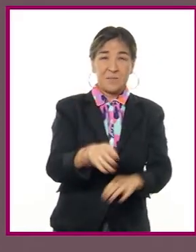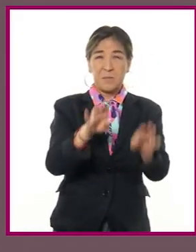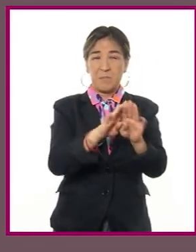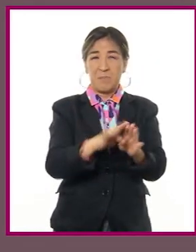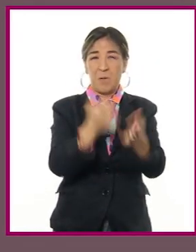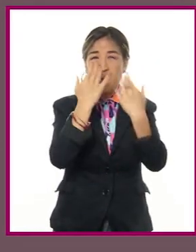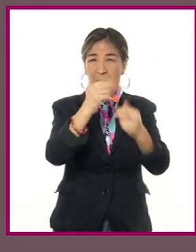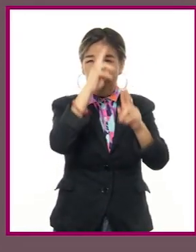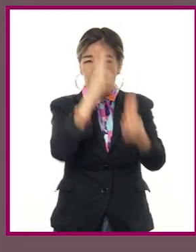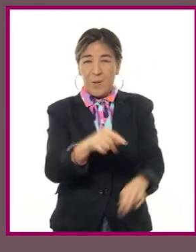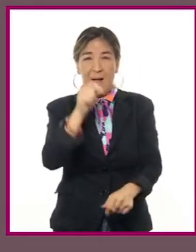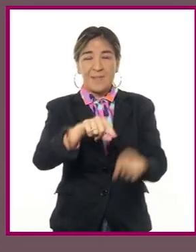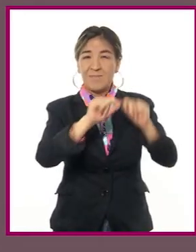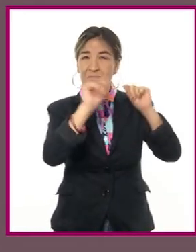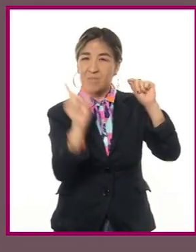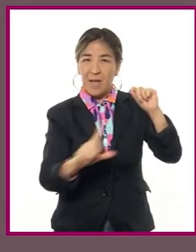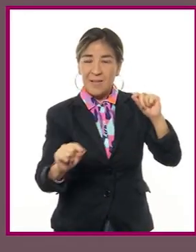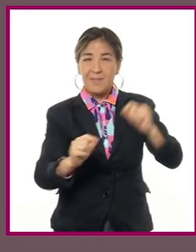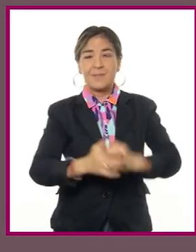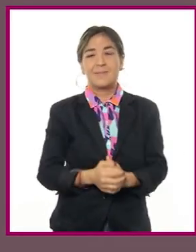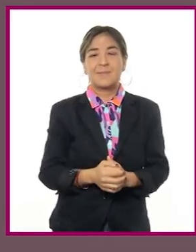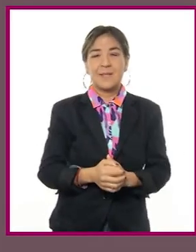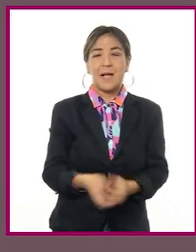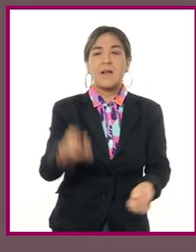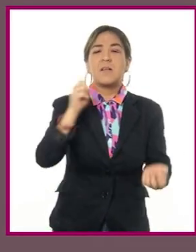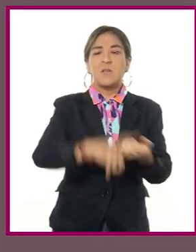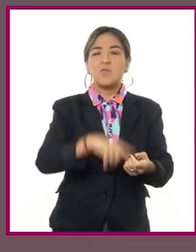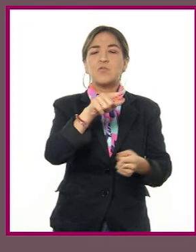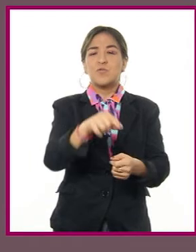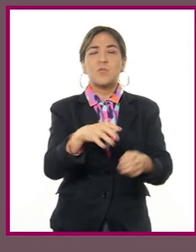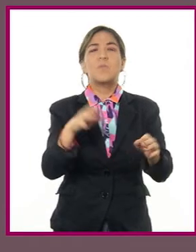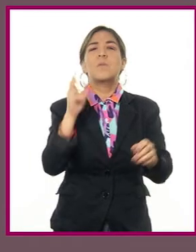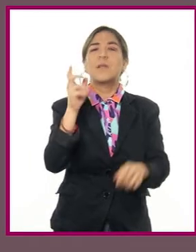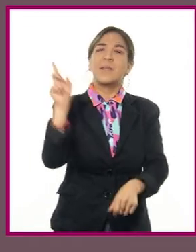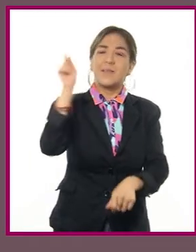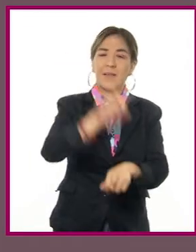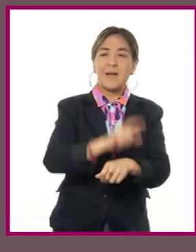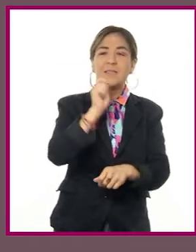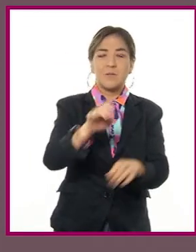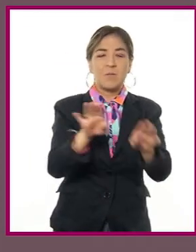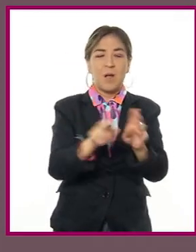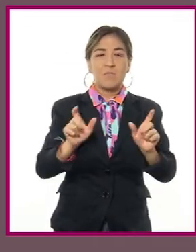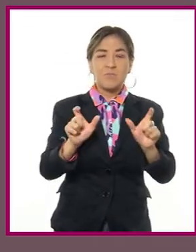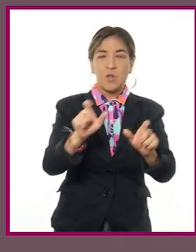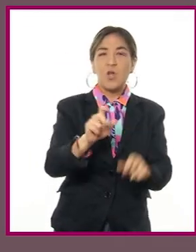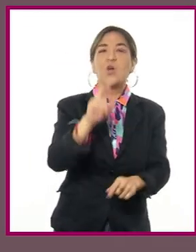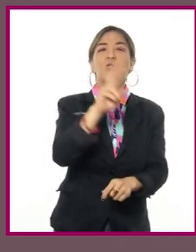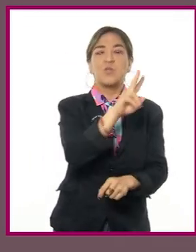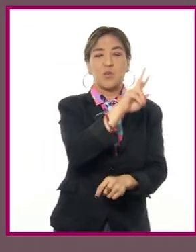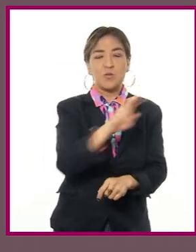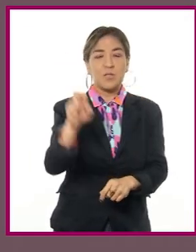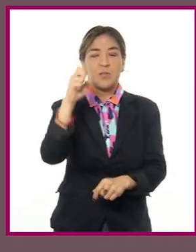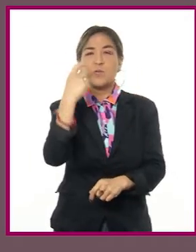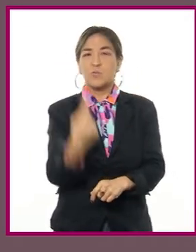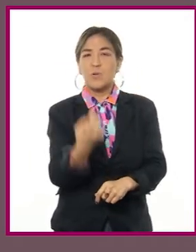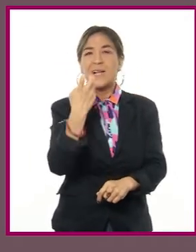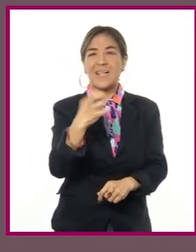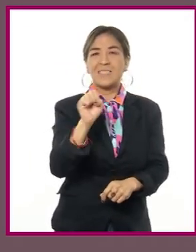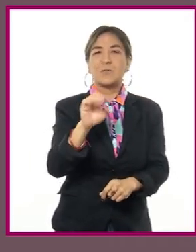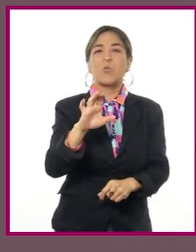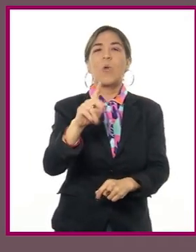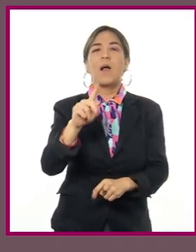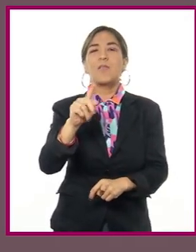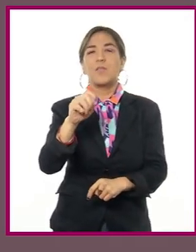Se organizó la Fuerza Aérea Expedicionaria Mexicana, mejor conocida como el Escuadrón 201, cuyo nombre oficial